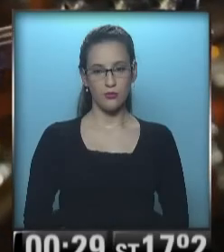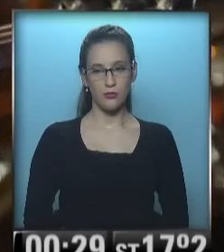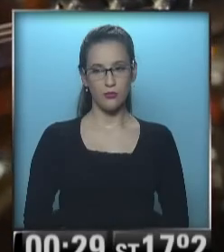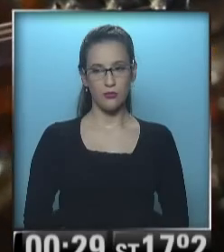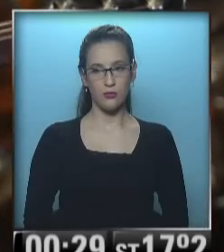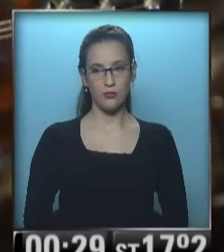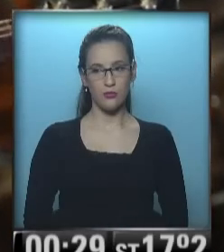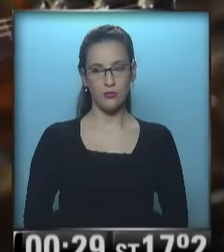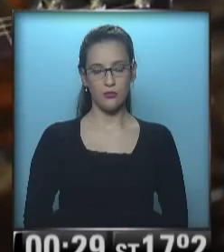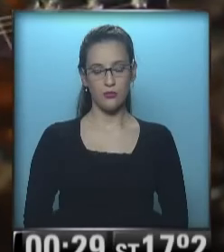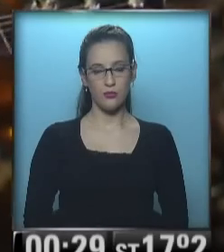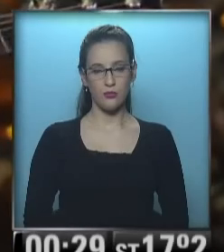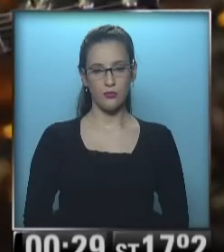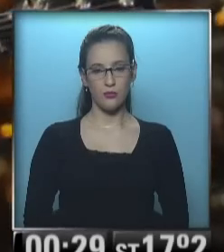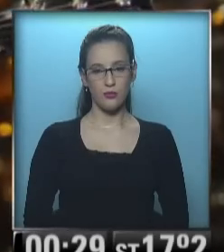besarla.